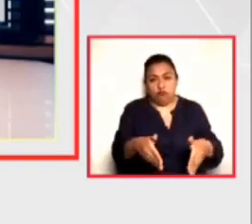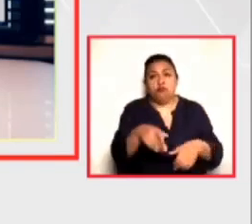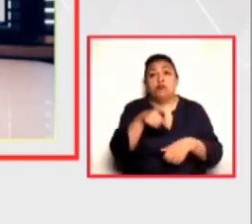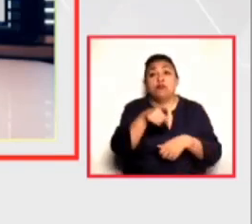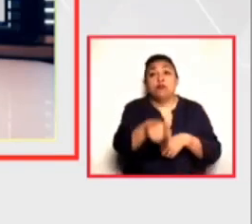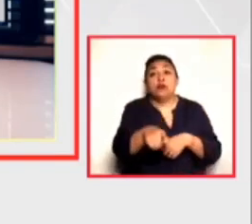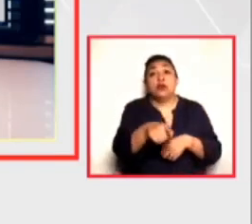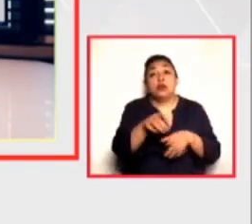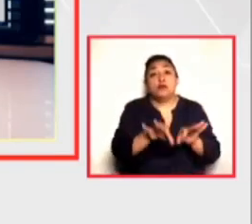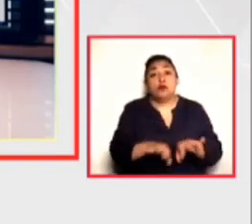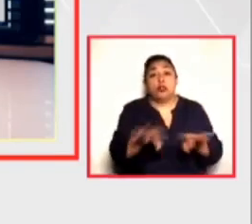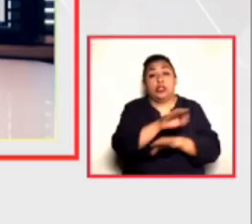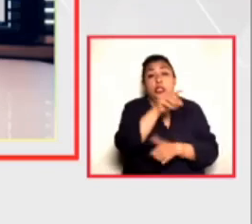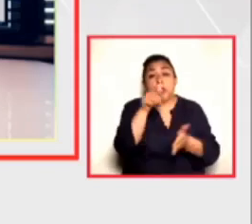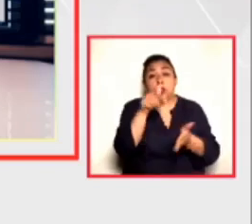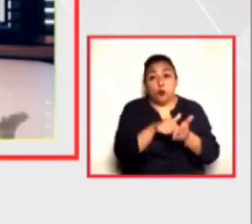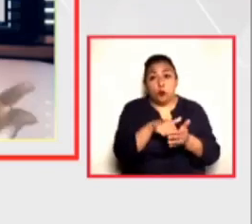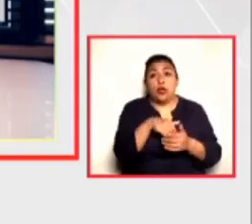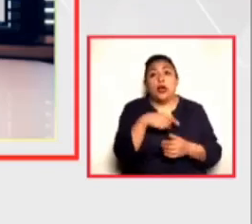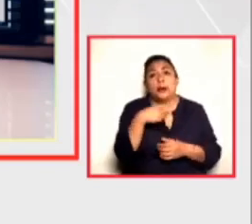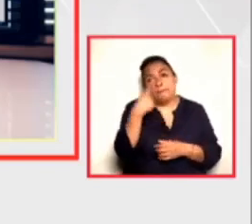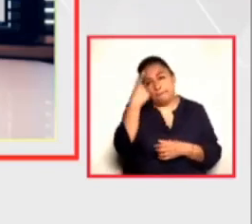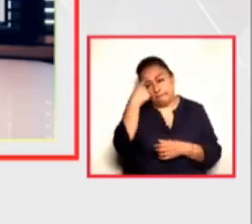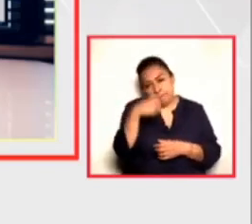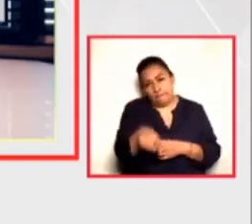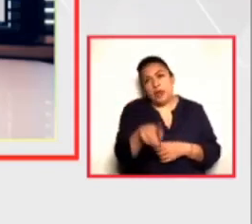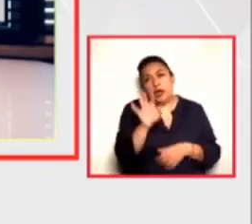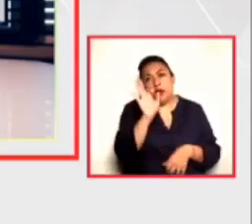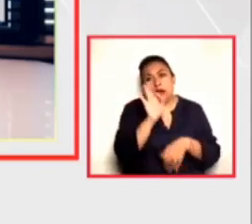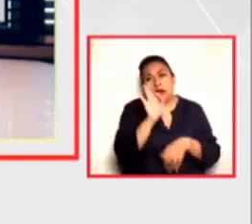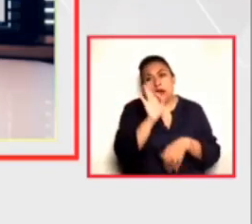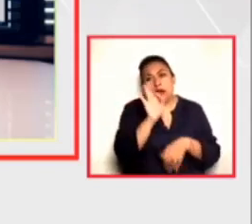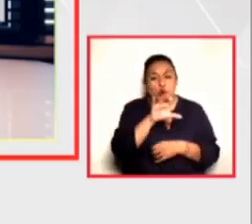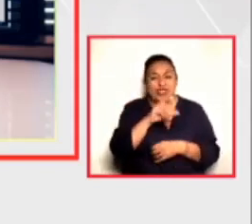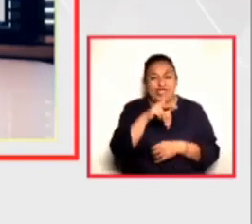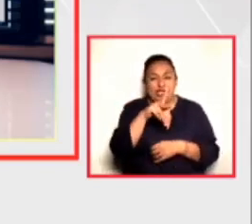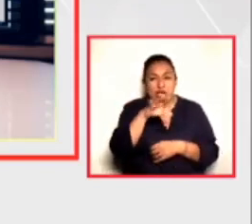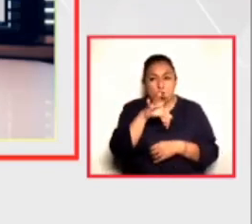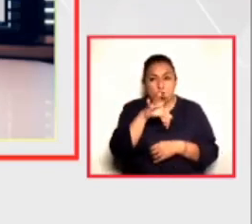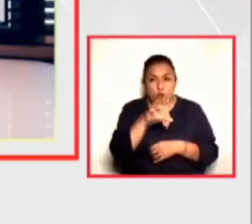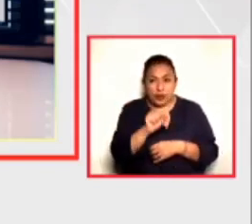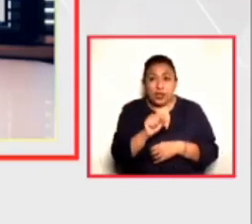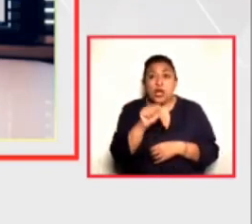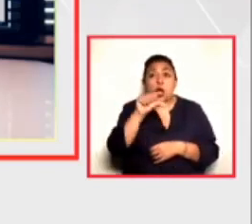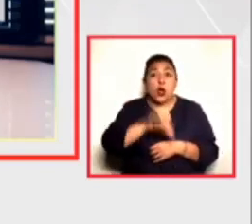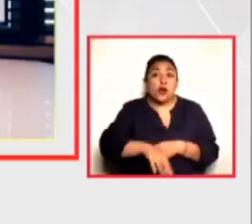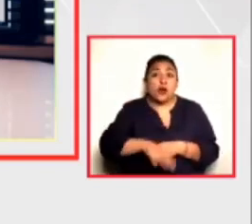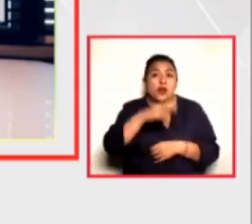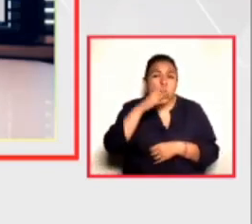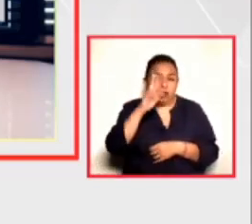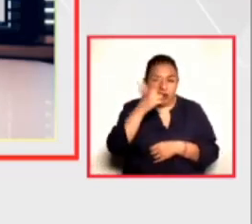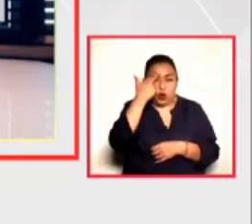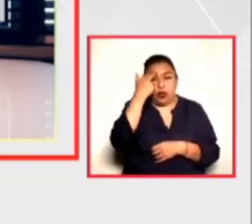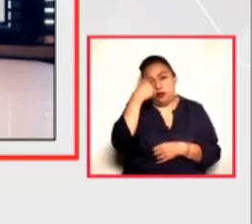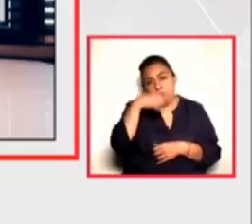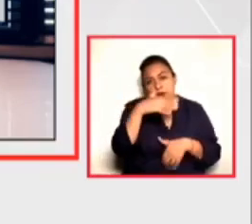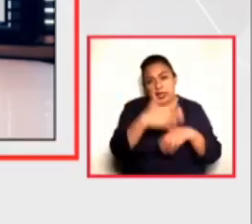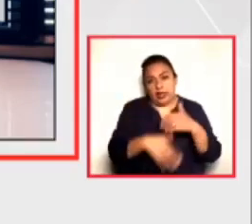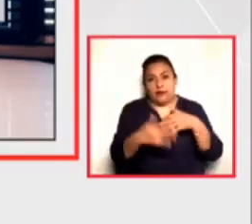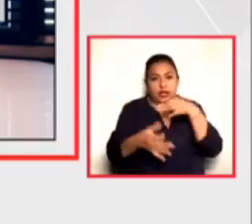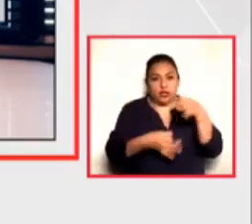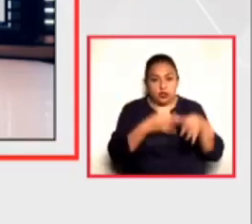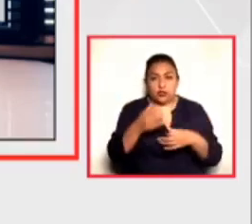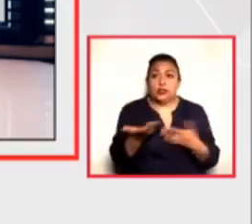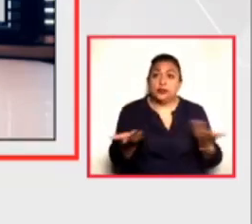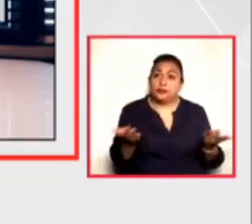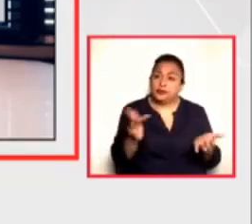importantes precisamente para celebridades. Ese es Luigi Cherubini, a quien hoy celebramos y recordamos la hora para despedir esta emisión. Pues muchísimas